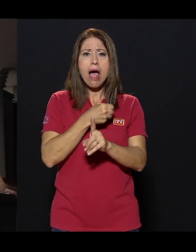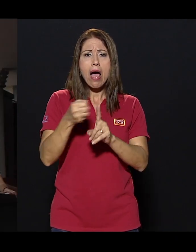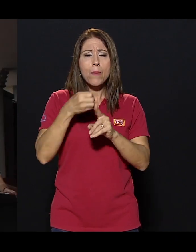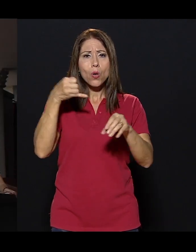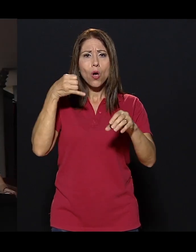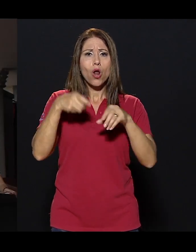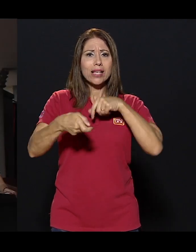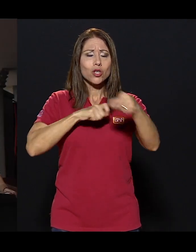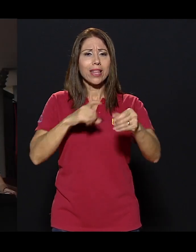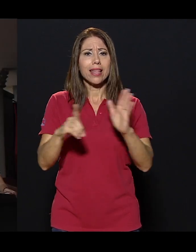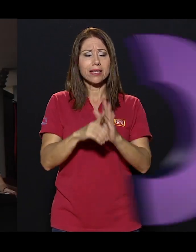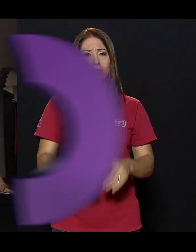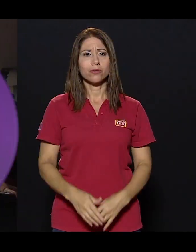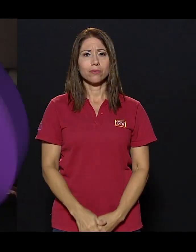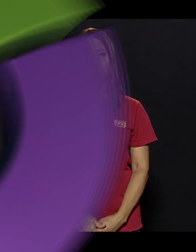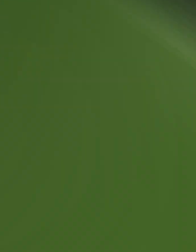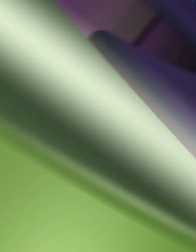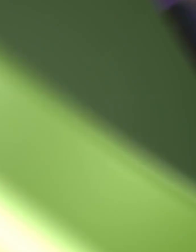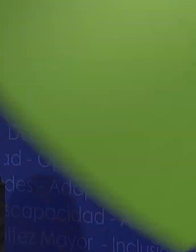derechos.